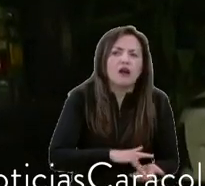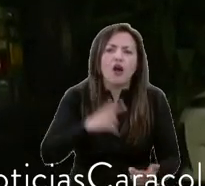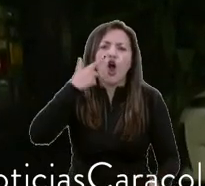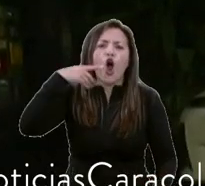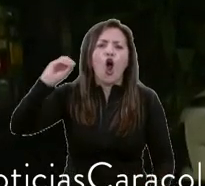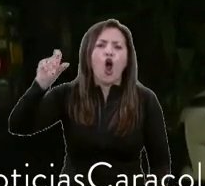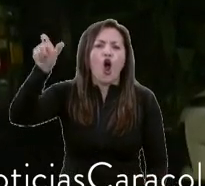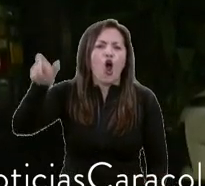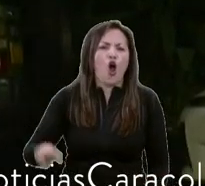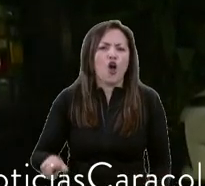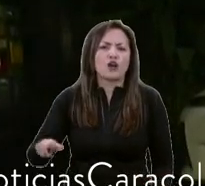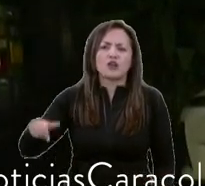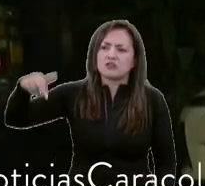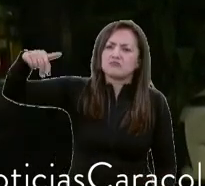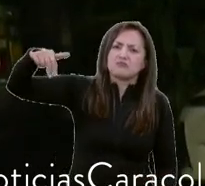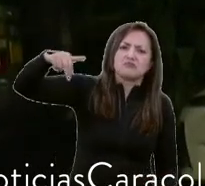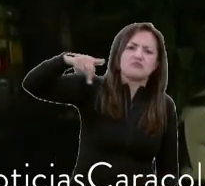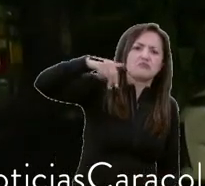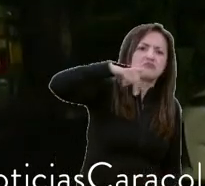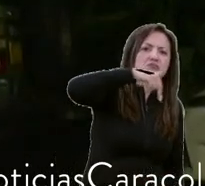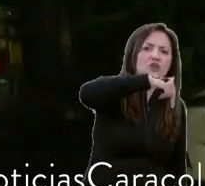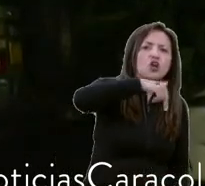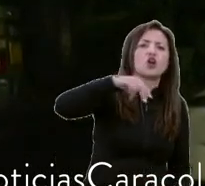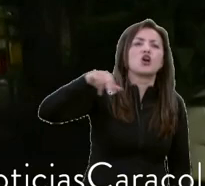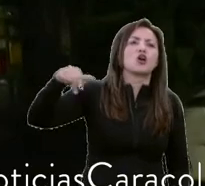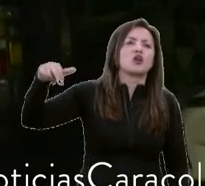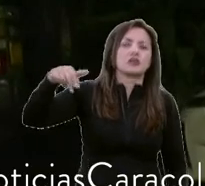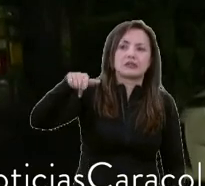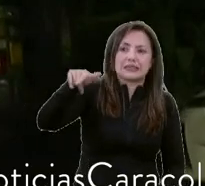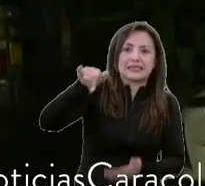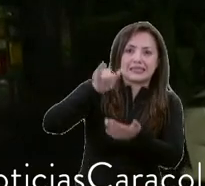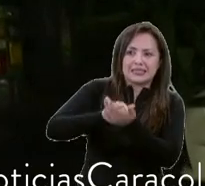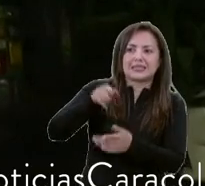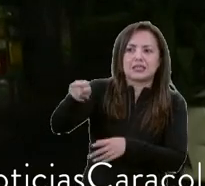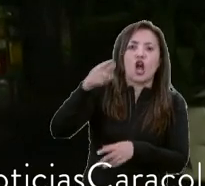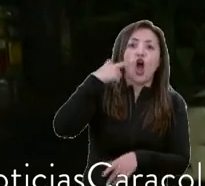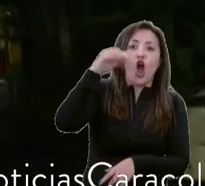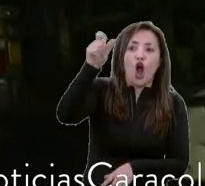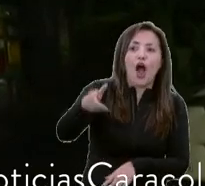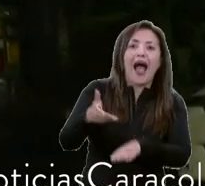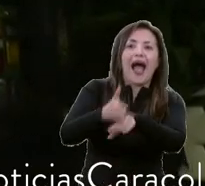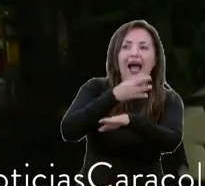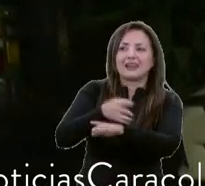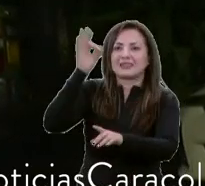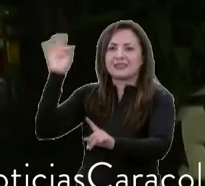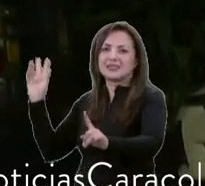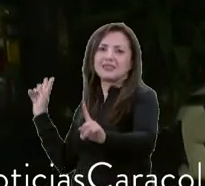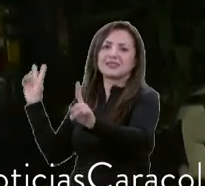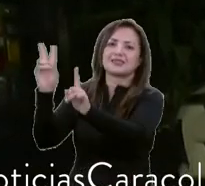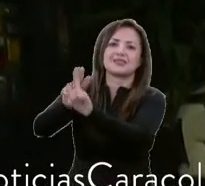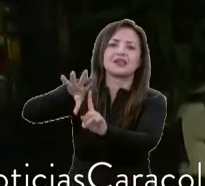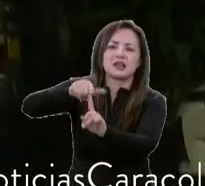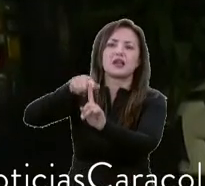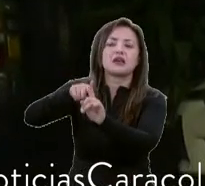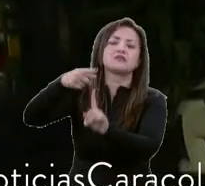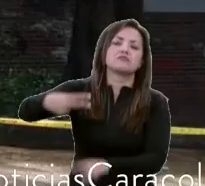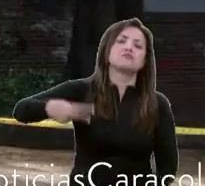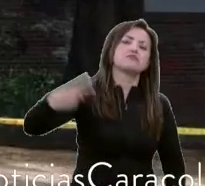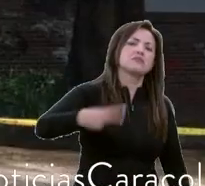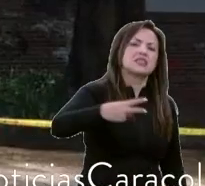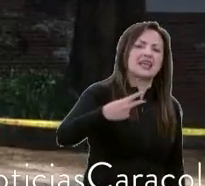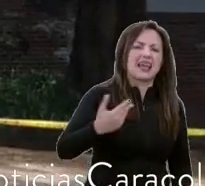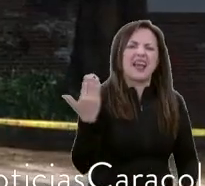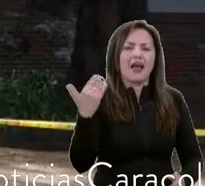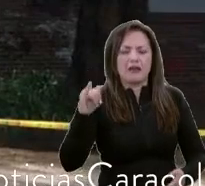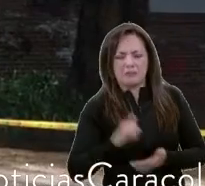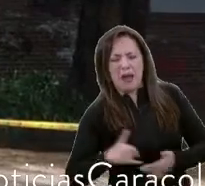ya caminando de regreso. El hombre que había sido víctima de que intentaron robar, venía caminando herido.